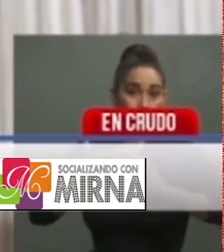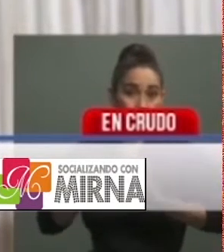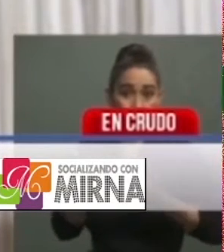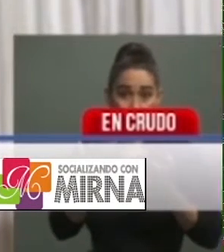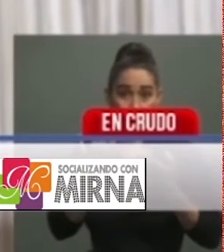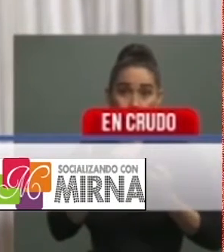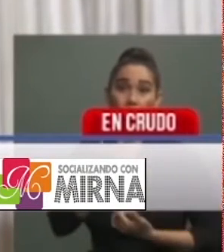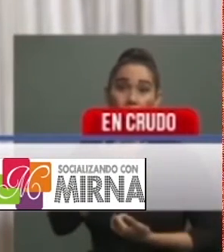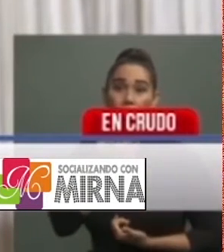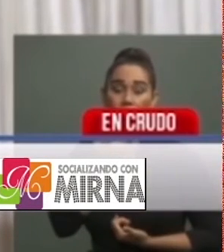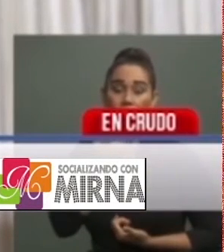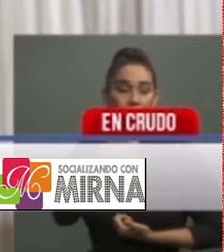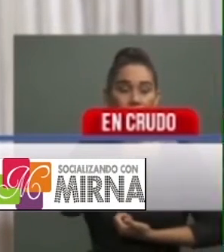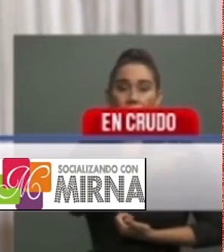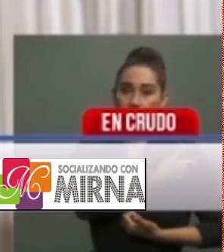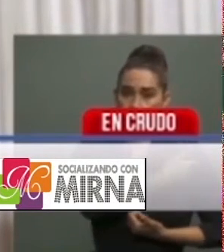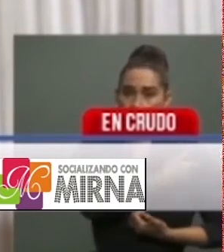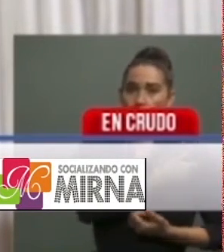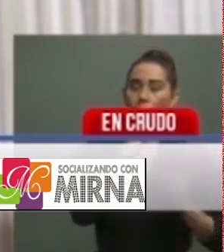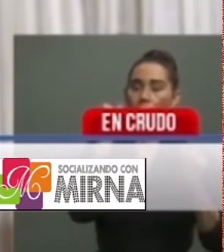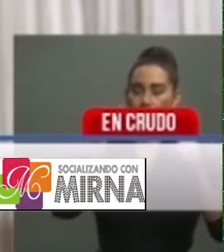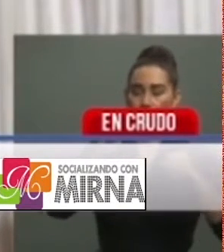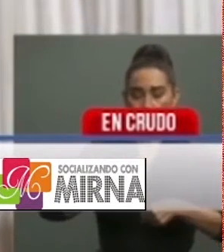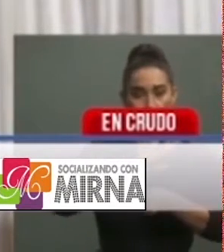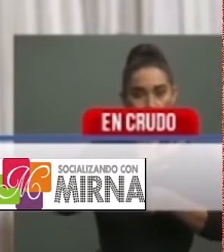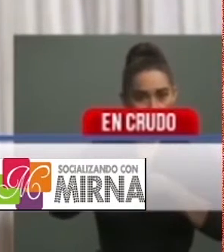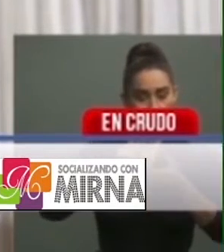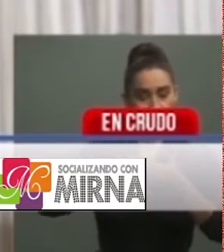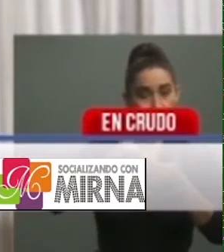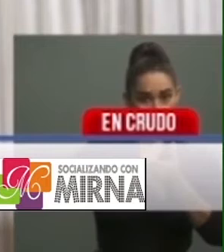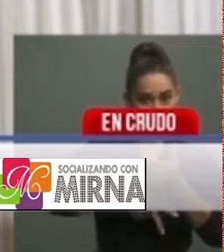y esas cosas, no valió de nada.